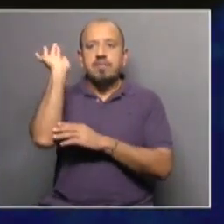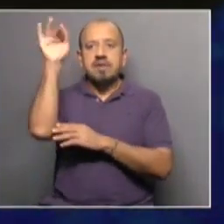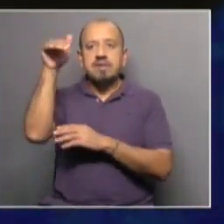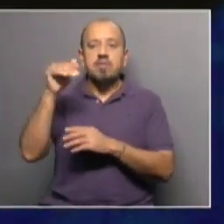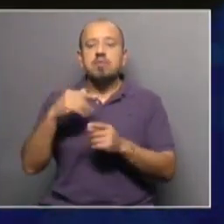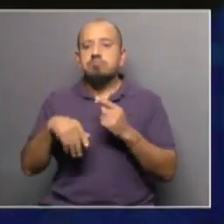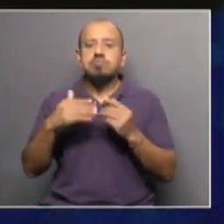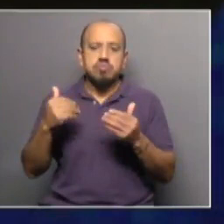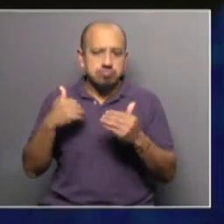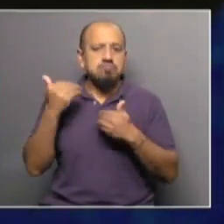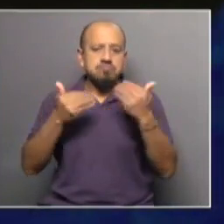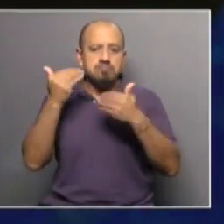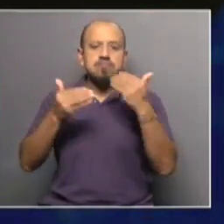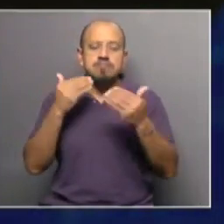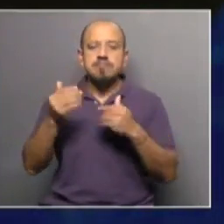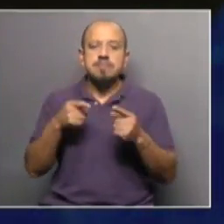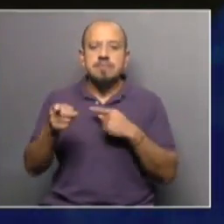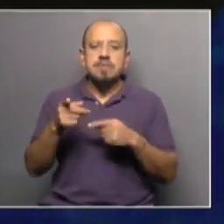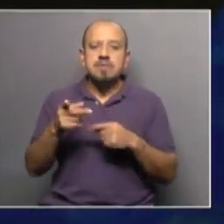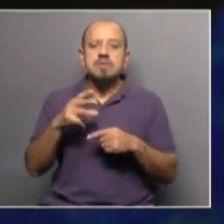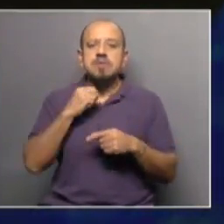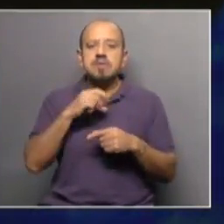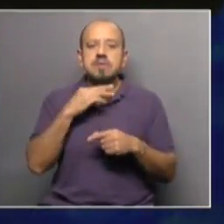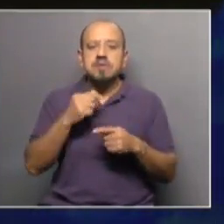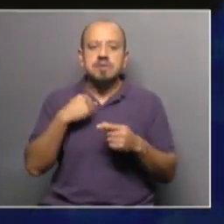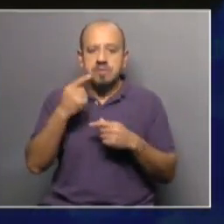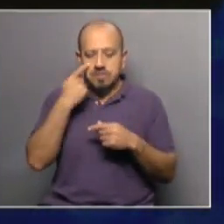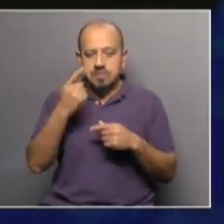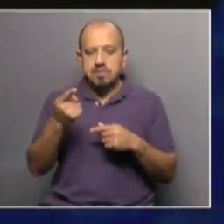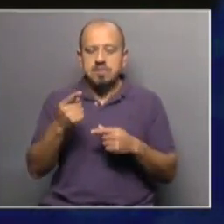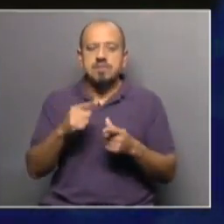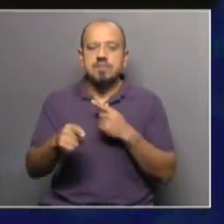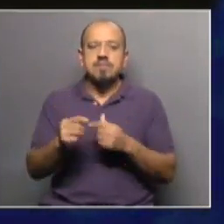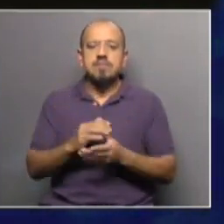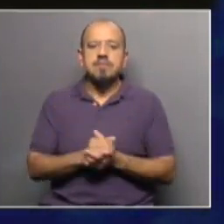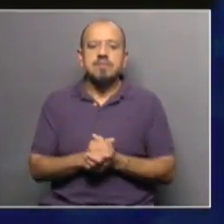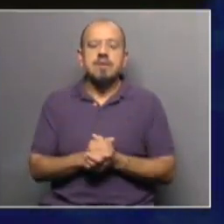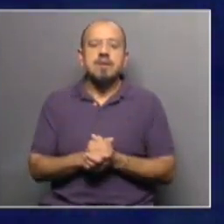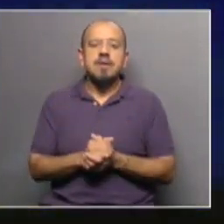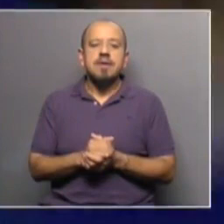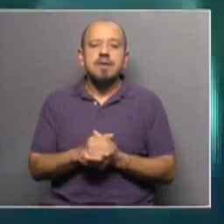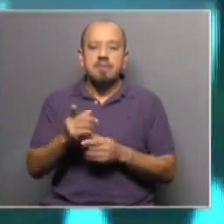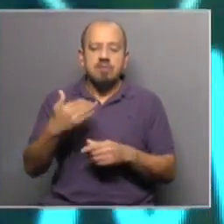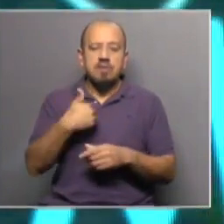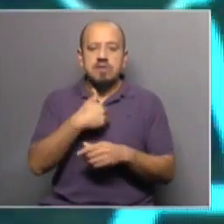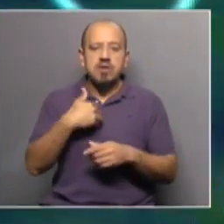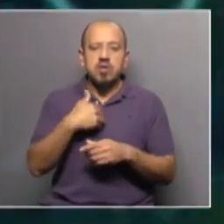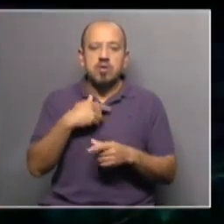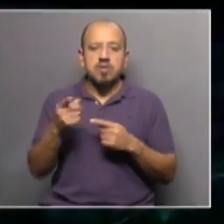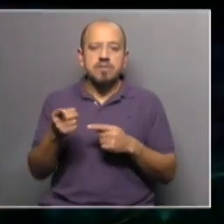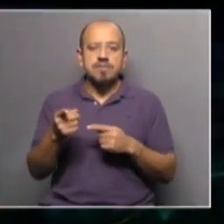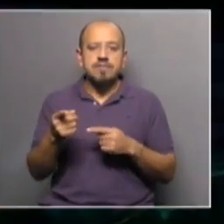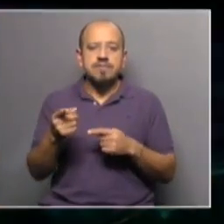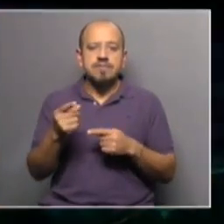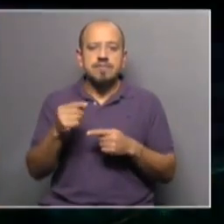bueno, la historia de ella es la de un montón de chiquilinas, pero después en el segundo tape hablamos un poco más de ese rol que tiene al Incluso frente de un plantel masculino.